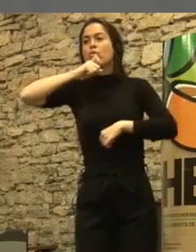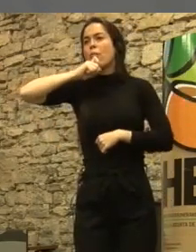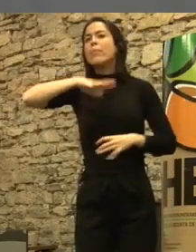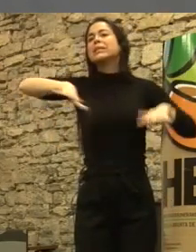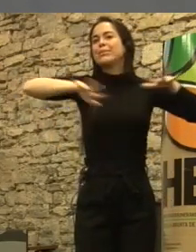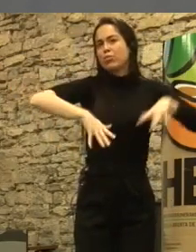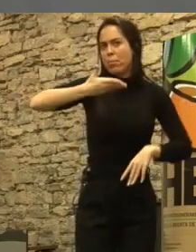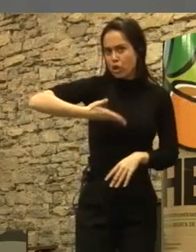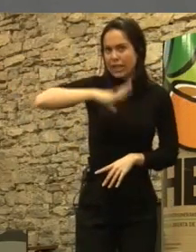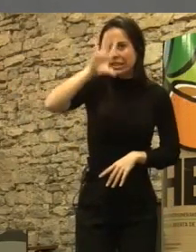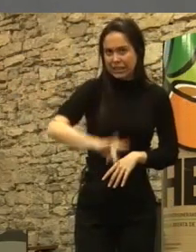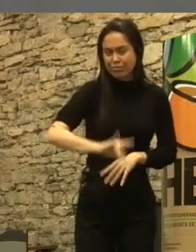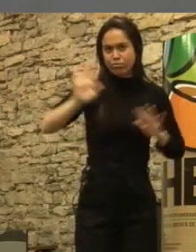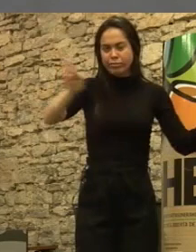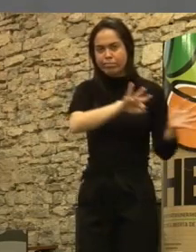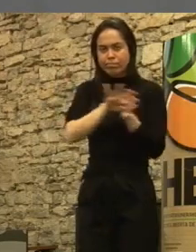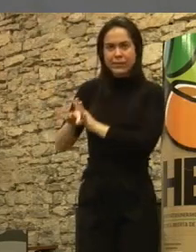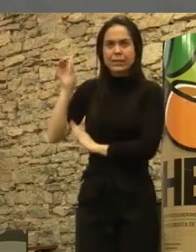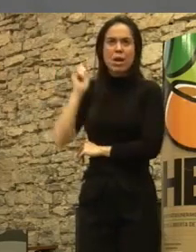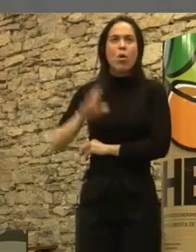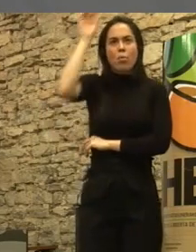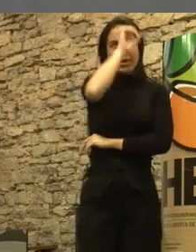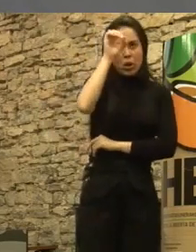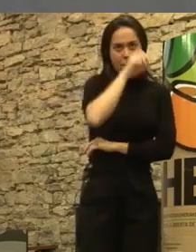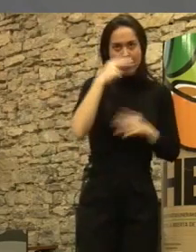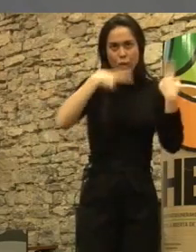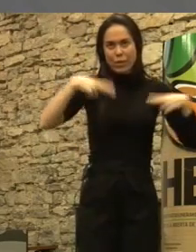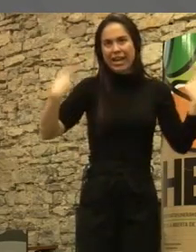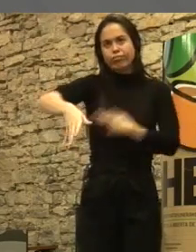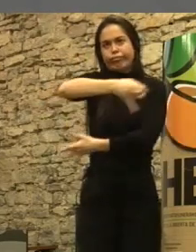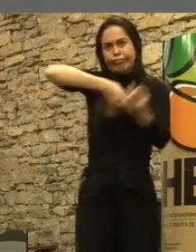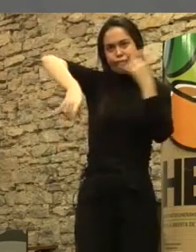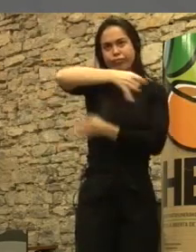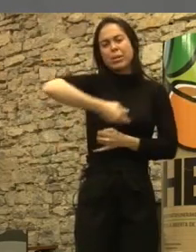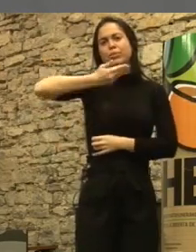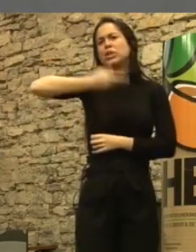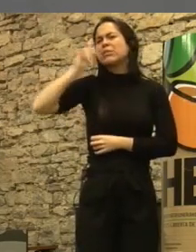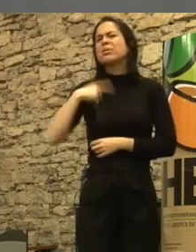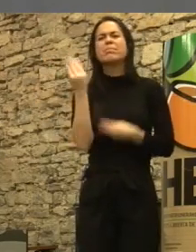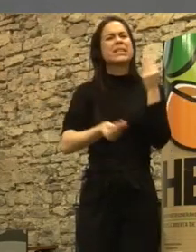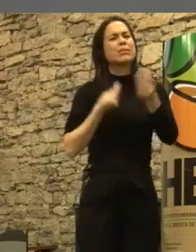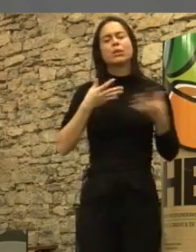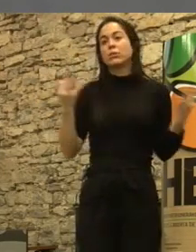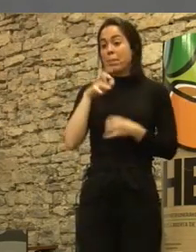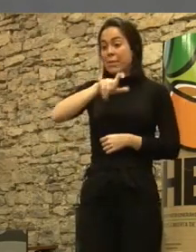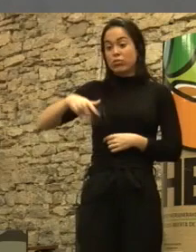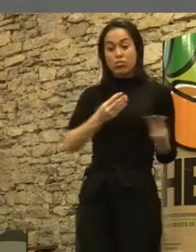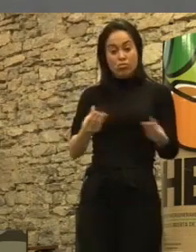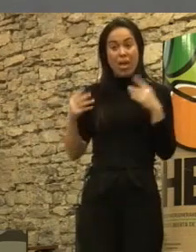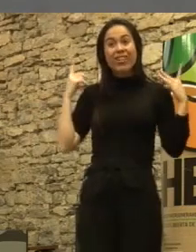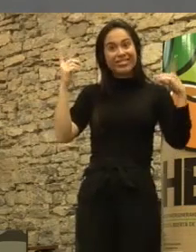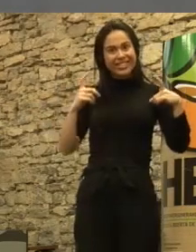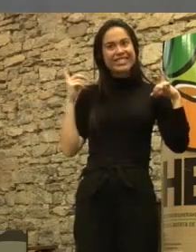aparte de las opiniones públicas, aparte de las declaraciones. ¿Qué hacemos? Aquí hay gente que lo intenta y con